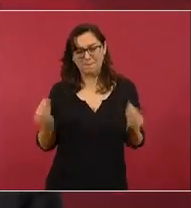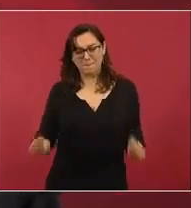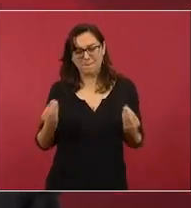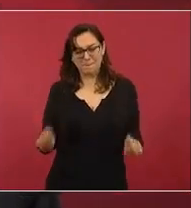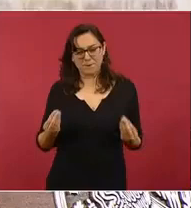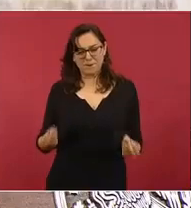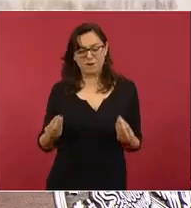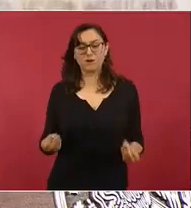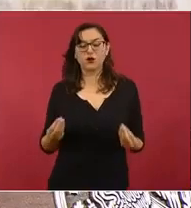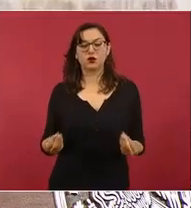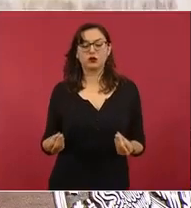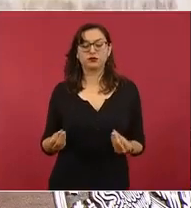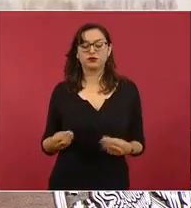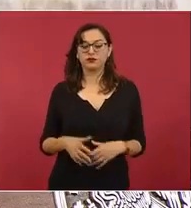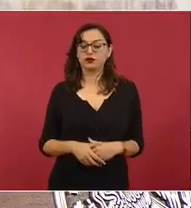Esto